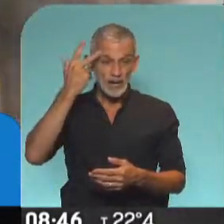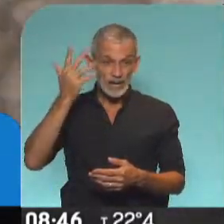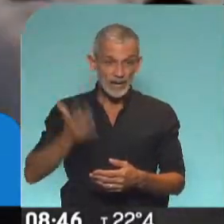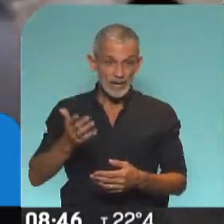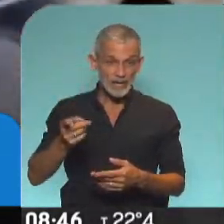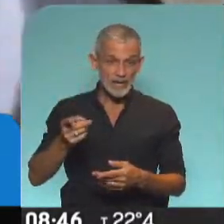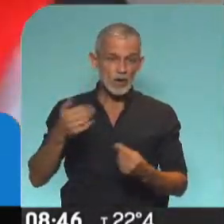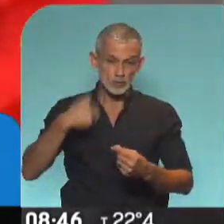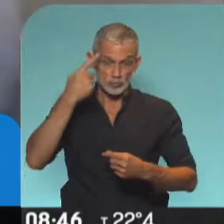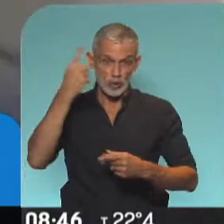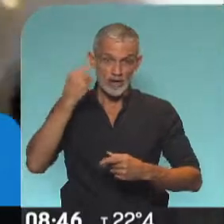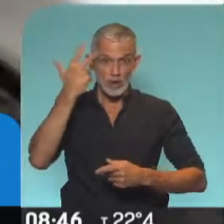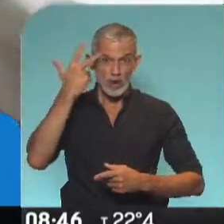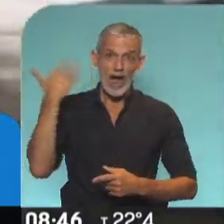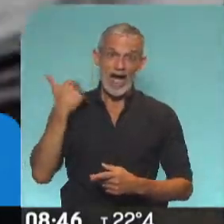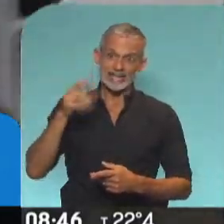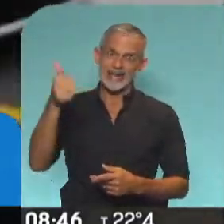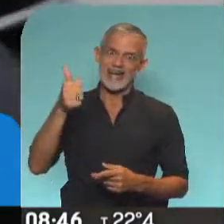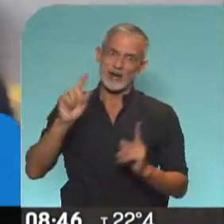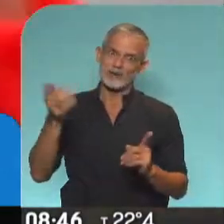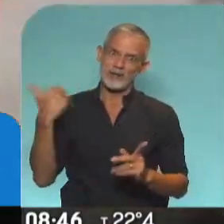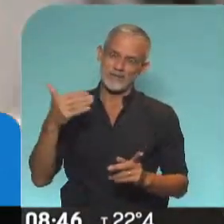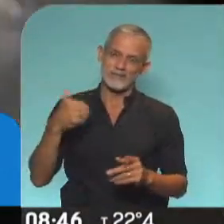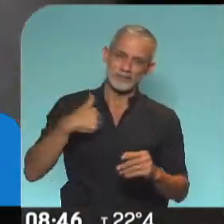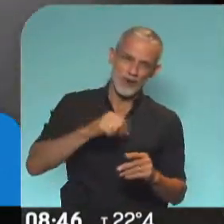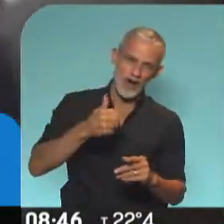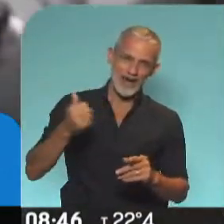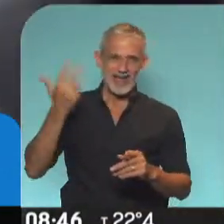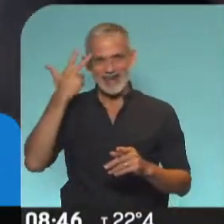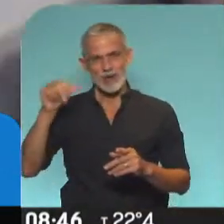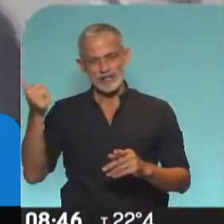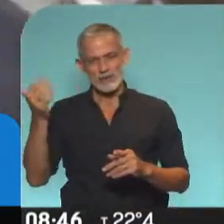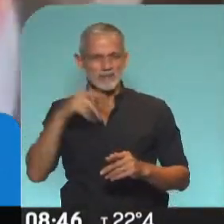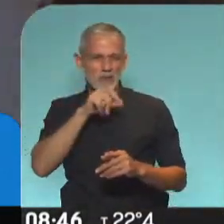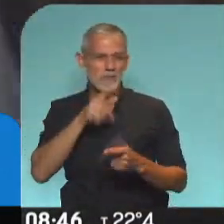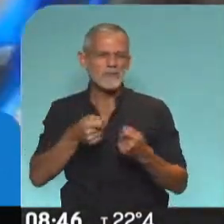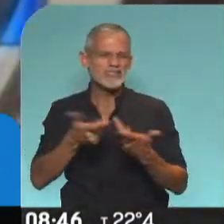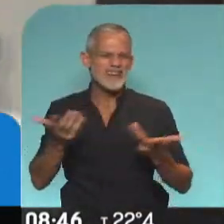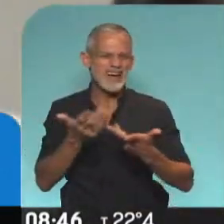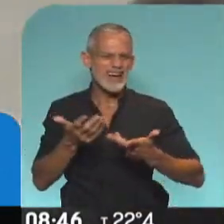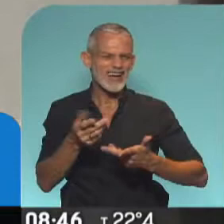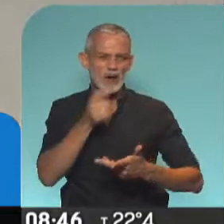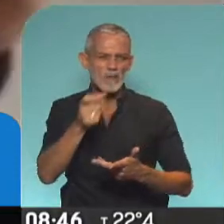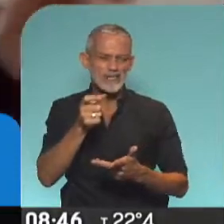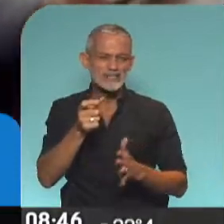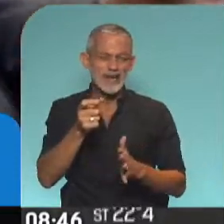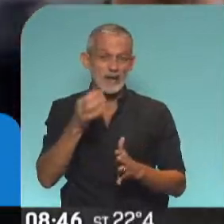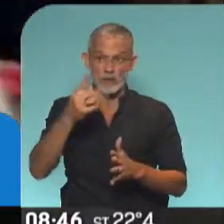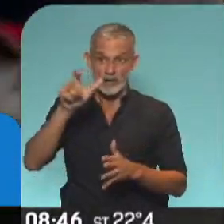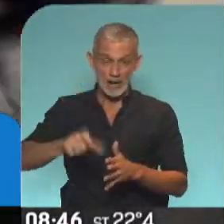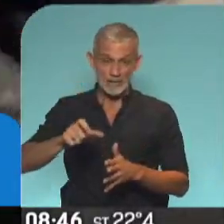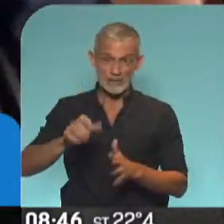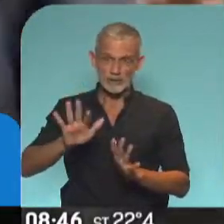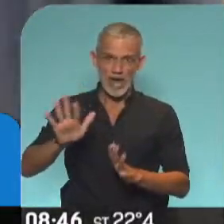¿Crees que te votó Leo, no, Joan? Bueno, yo creo que Leo ayer también ganó. ¿Te puso un mensaje Leo Messi? ¿Qué te puso más o menos? Lo que pone una persona